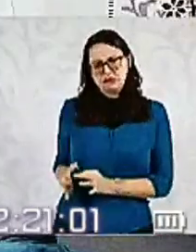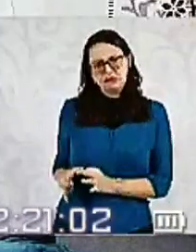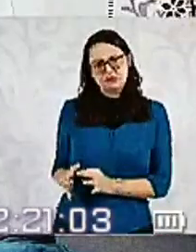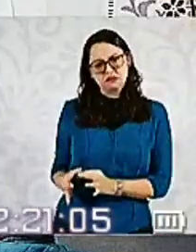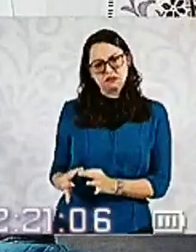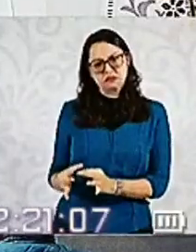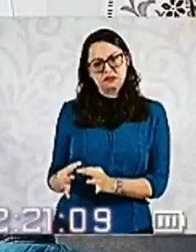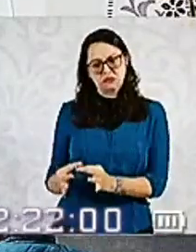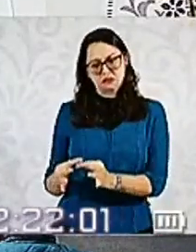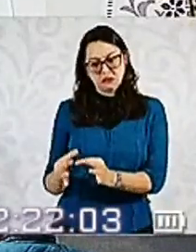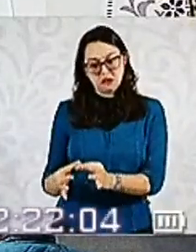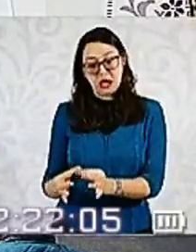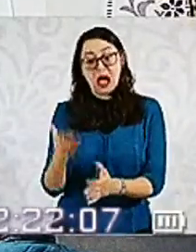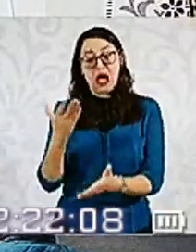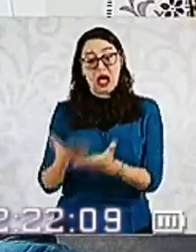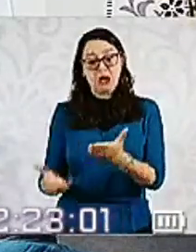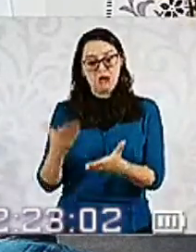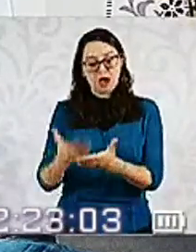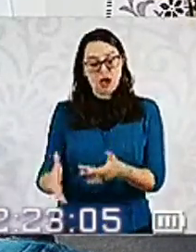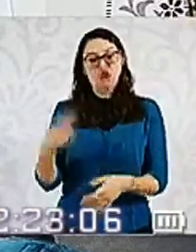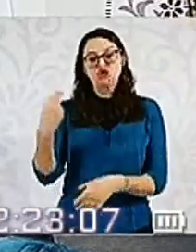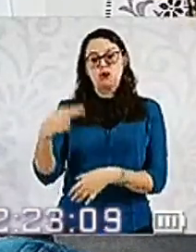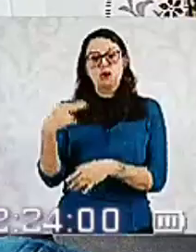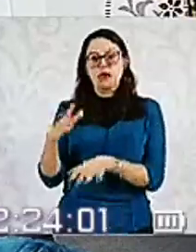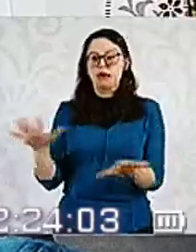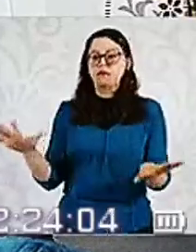bueno, fue una sugerencia de la presidenta,